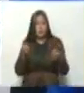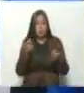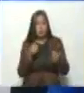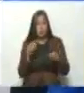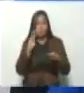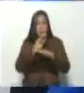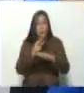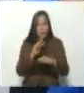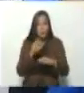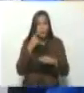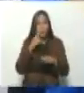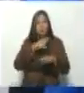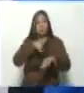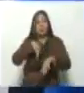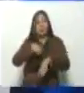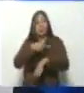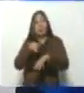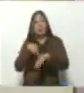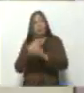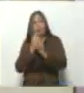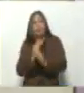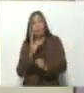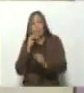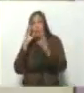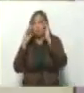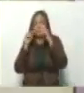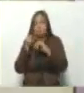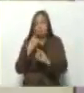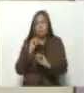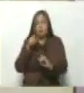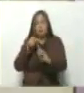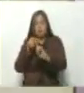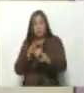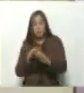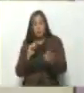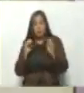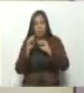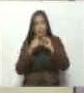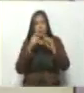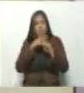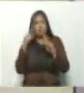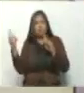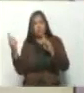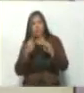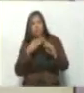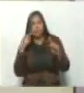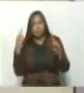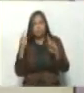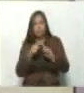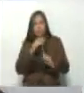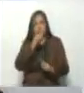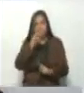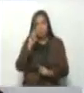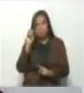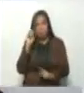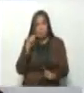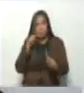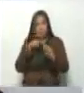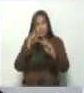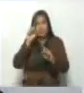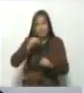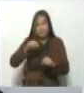cubrir allí, no pasar tanto tiempo sin atender la ruta o tener que mover una ruta de otro. Con 120 sería ese el escenario.